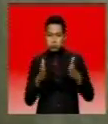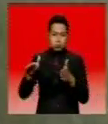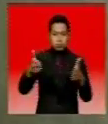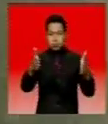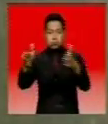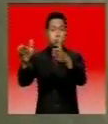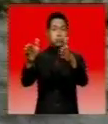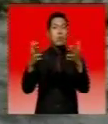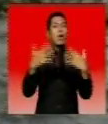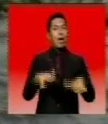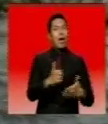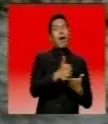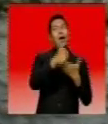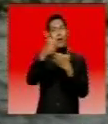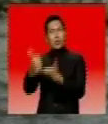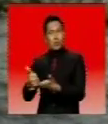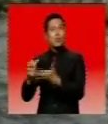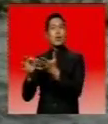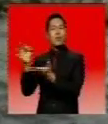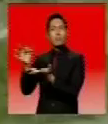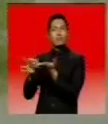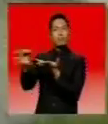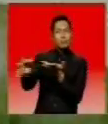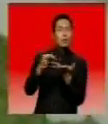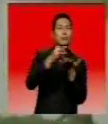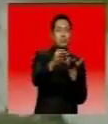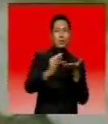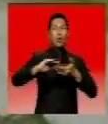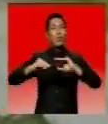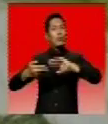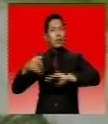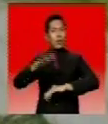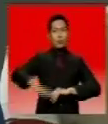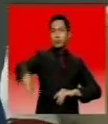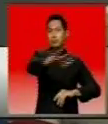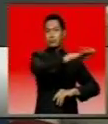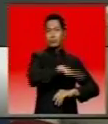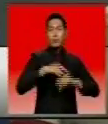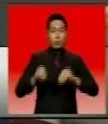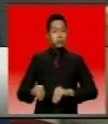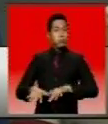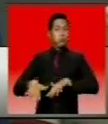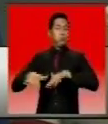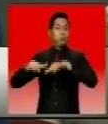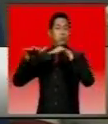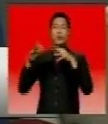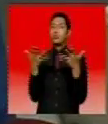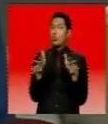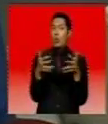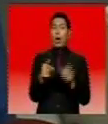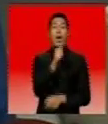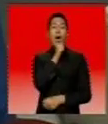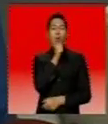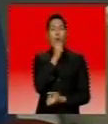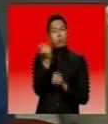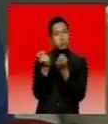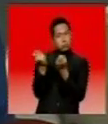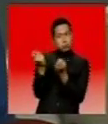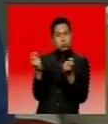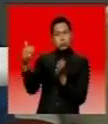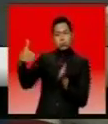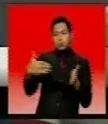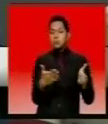a zonas como Pancho Negro, San Carlos, San Antonio y Jesús María. Ese río artificial que es producto de